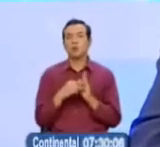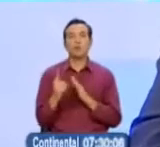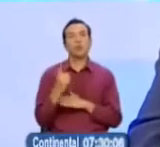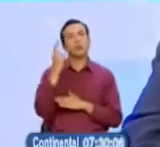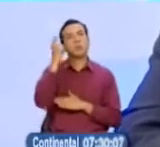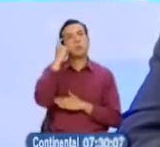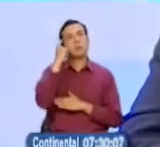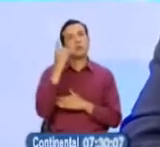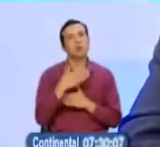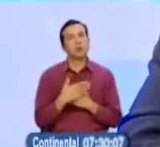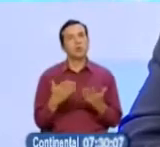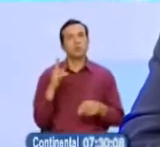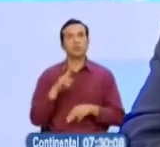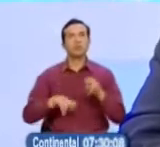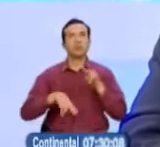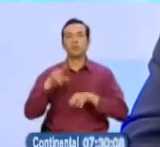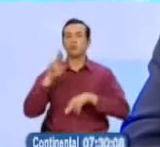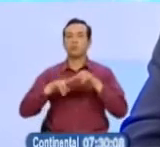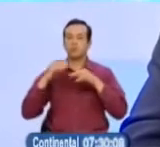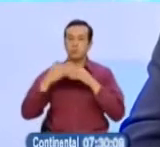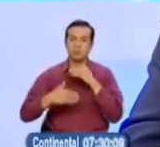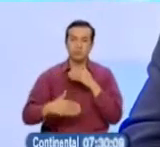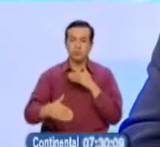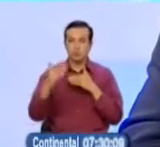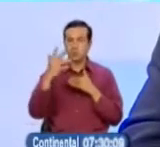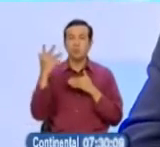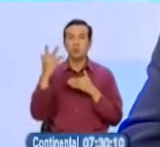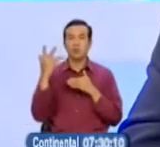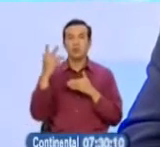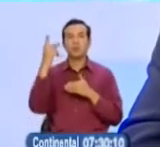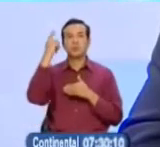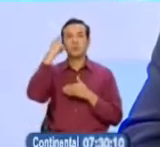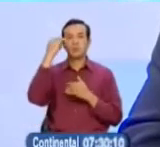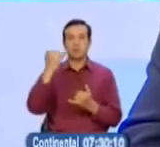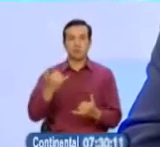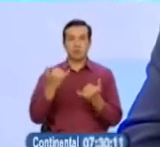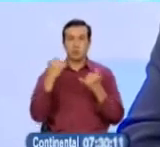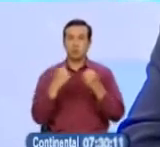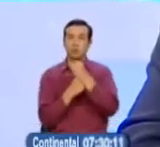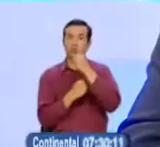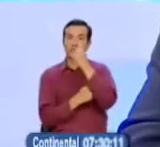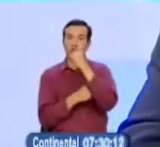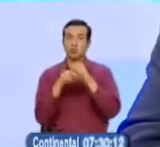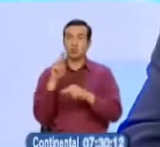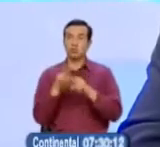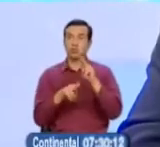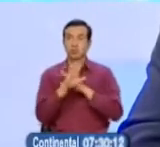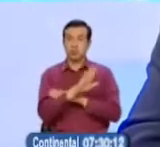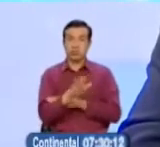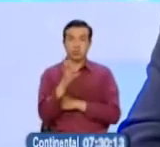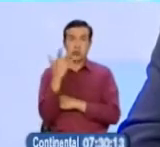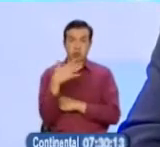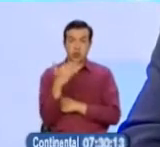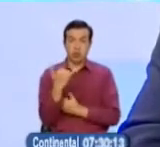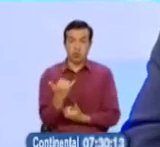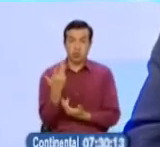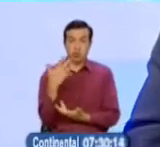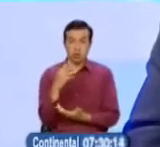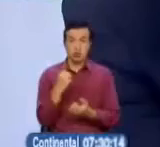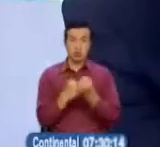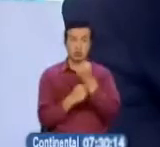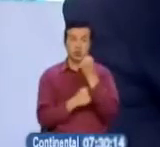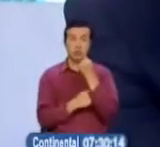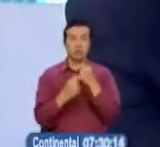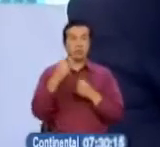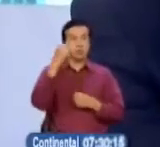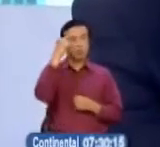en las cosas que vamos a construir de ahora en adelante, sino que también pensemos en reforzar las construcciones que ya están Y aquí